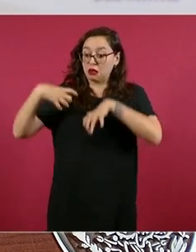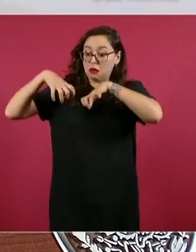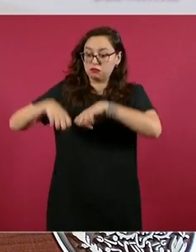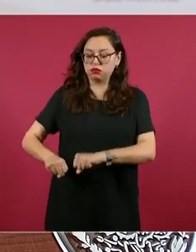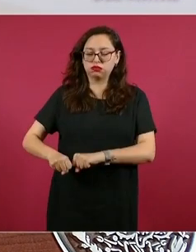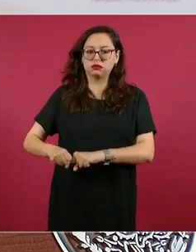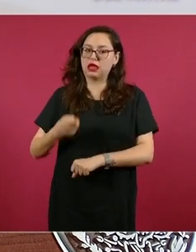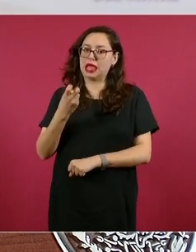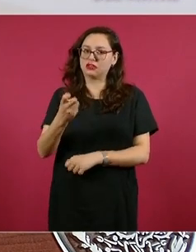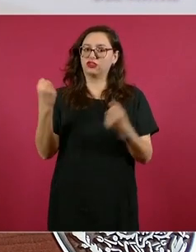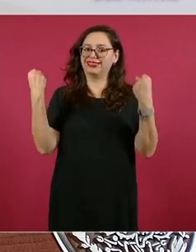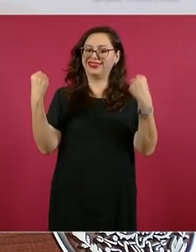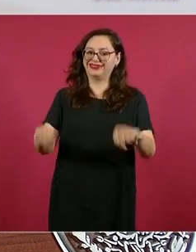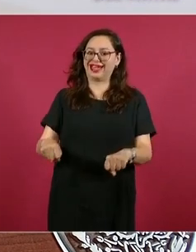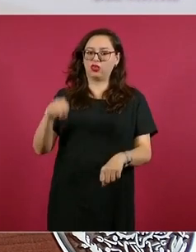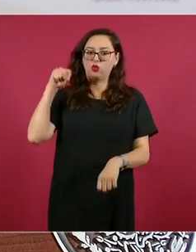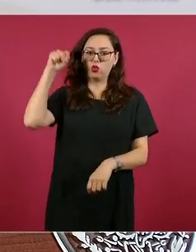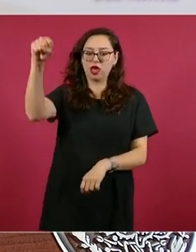no se permiten